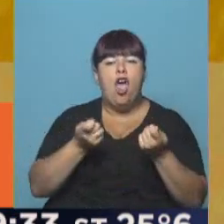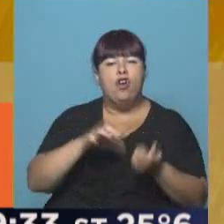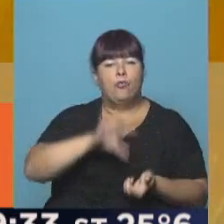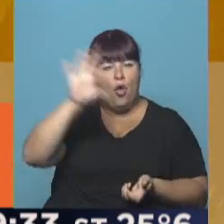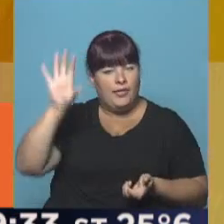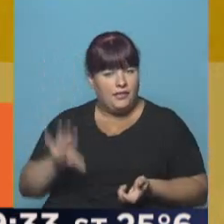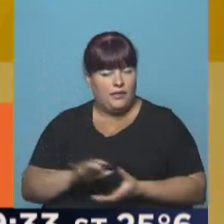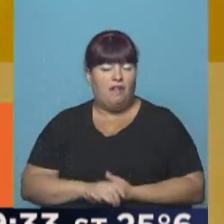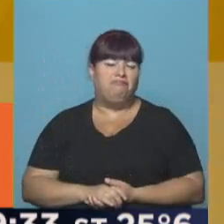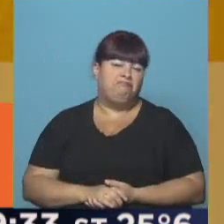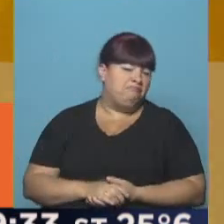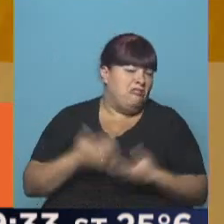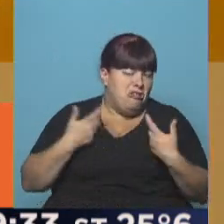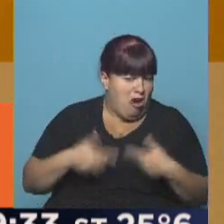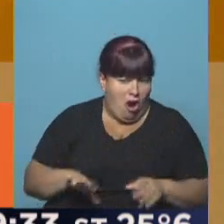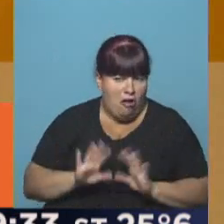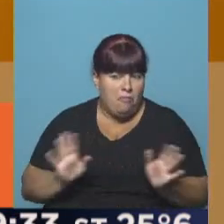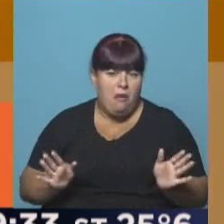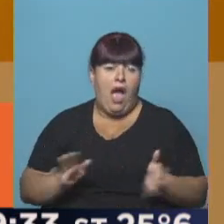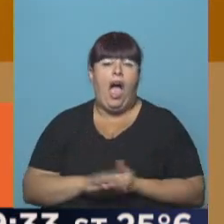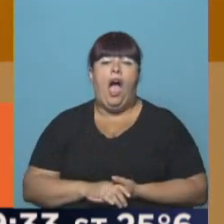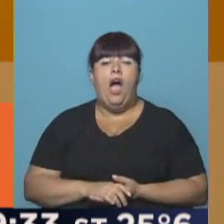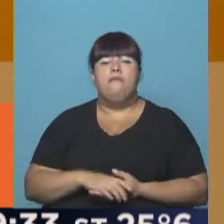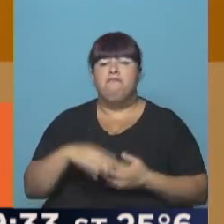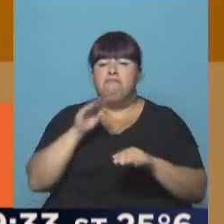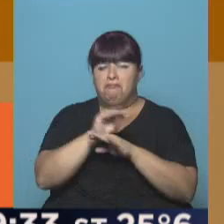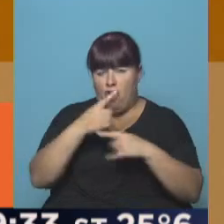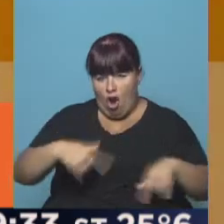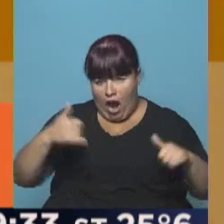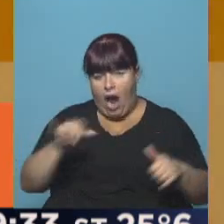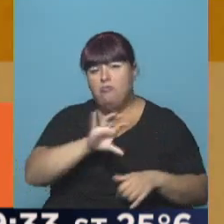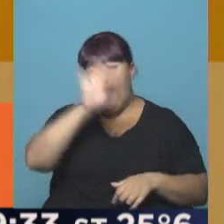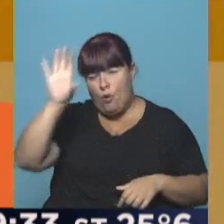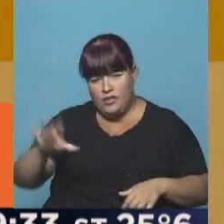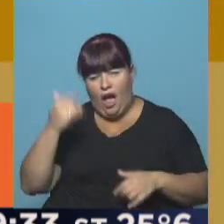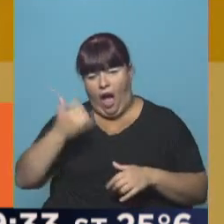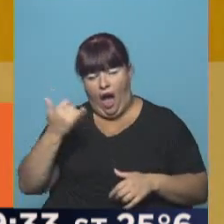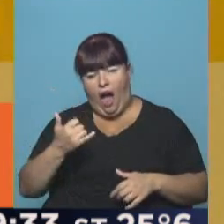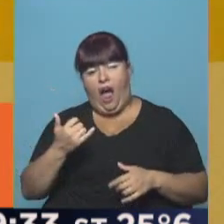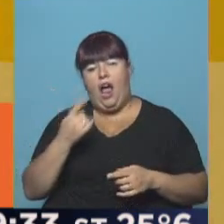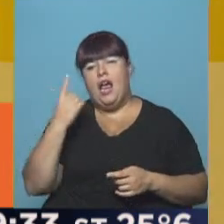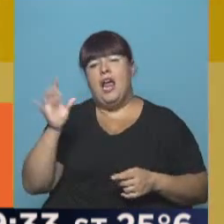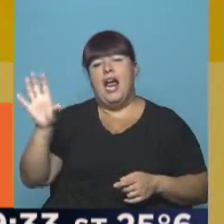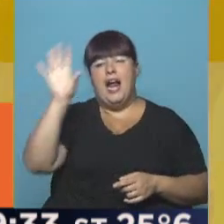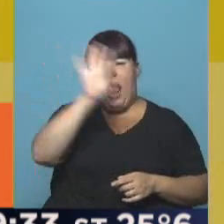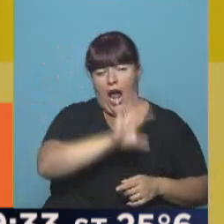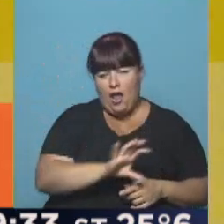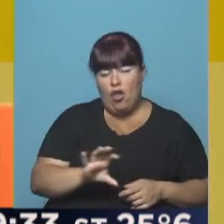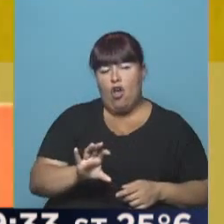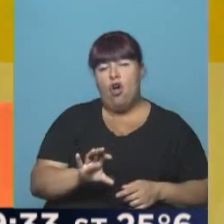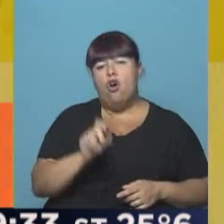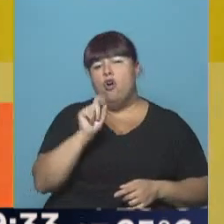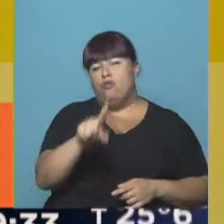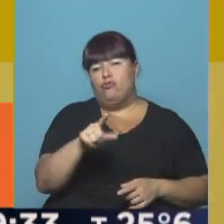argentinas eh con normalidad hay muy buen abastecimiento las provincias nuestras tienen en cada región